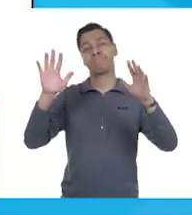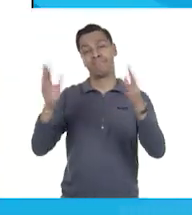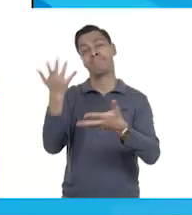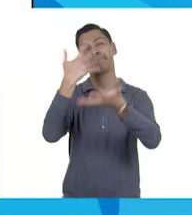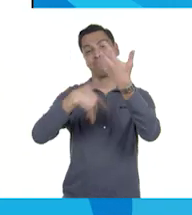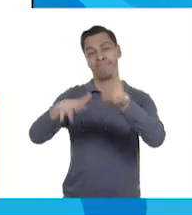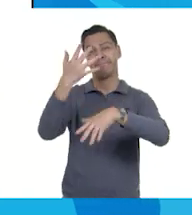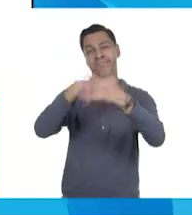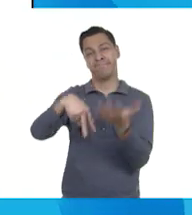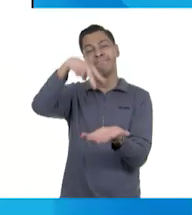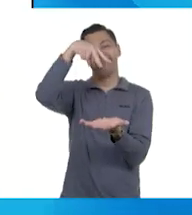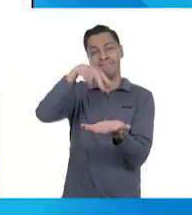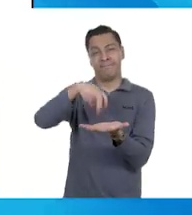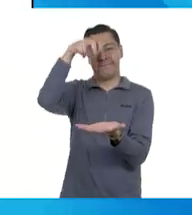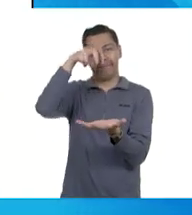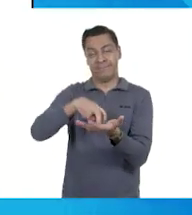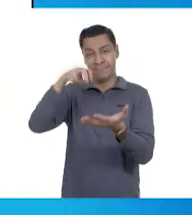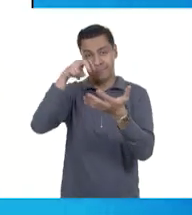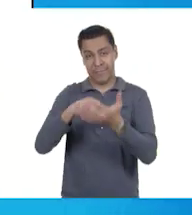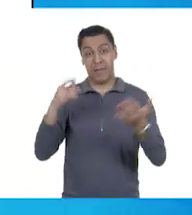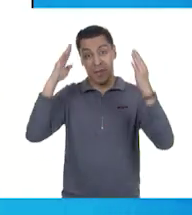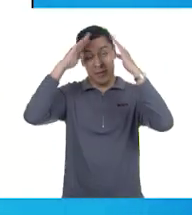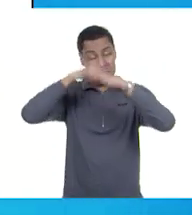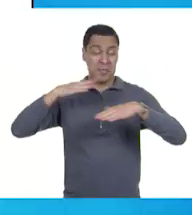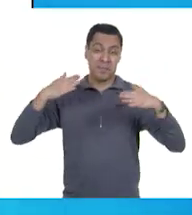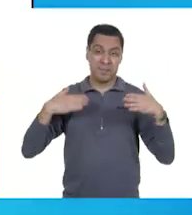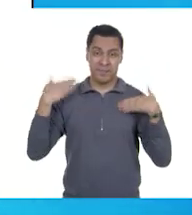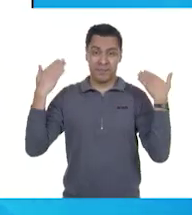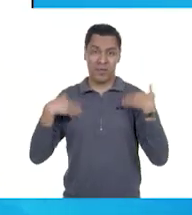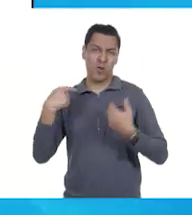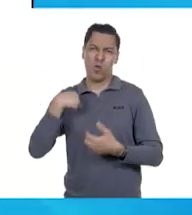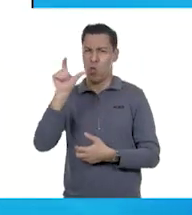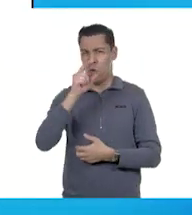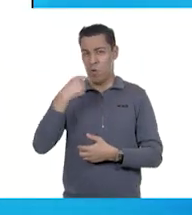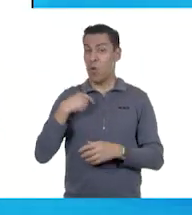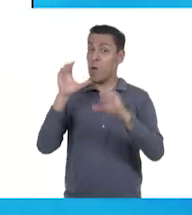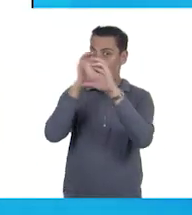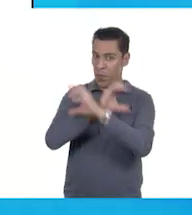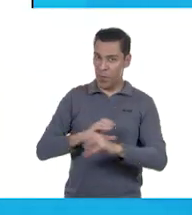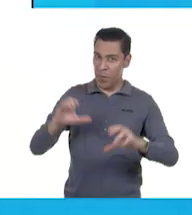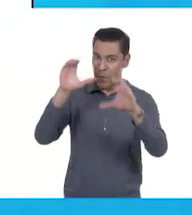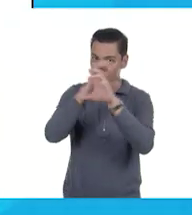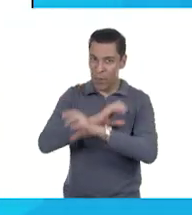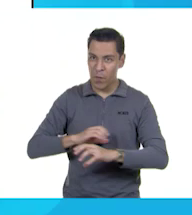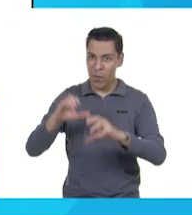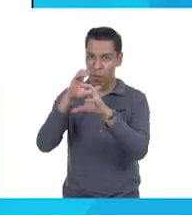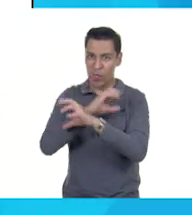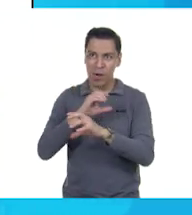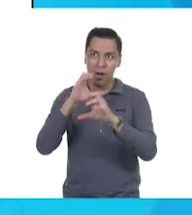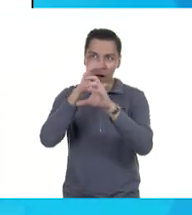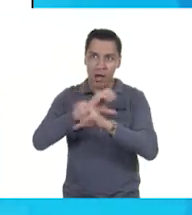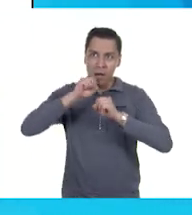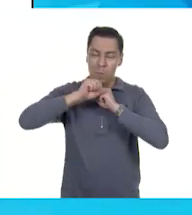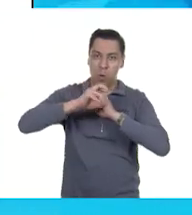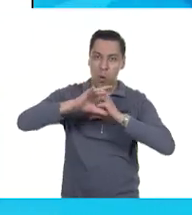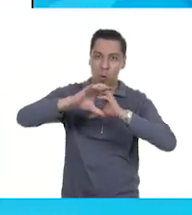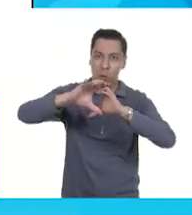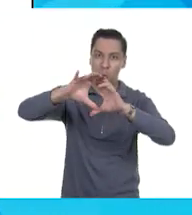me divierto. Cuando canto se oye mucho eco.